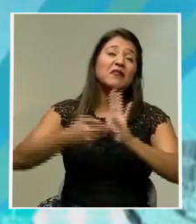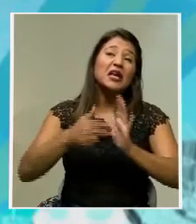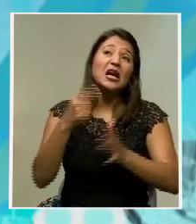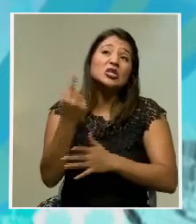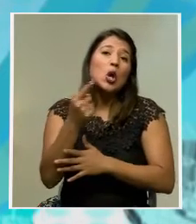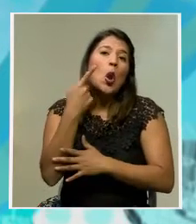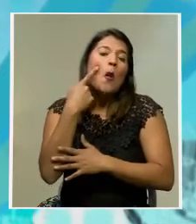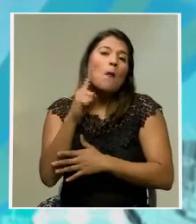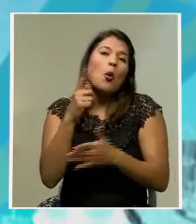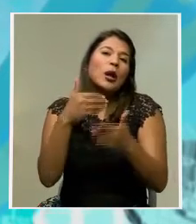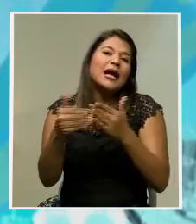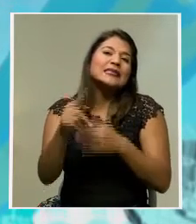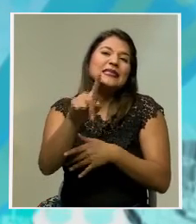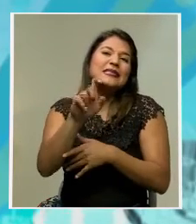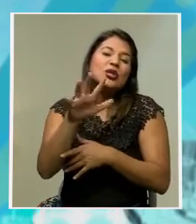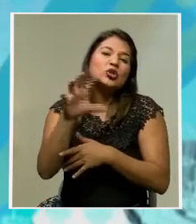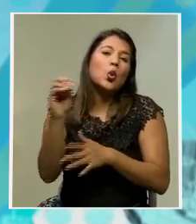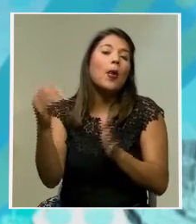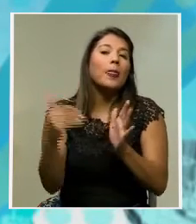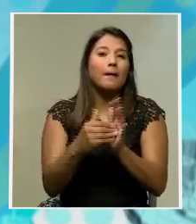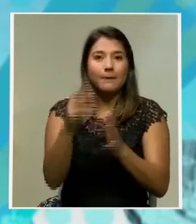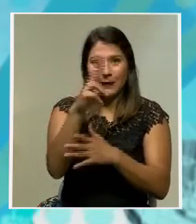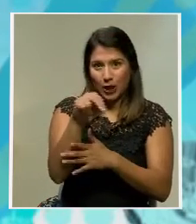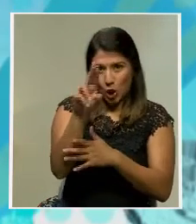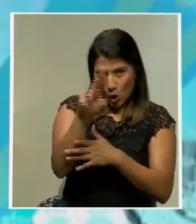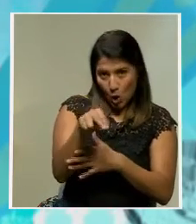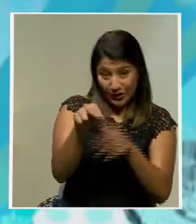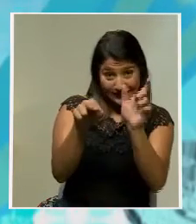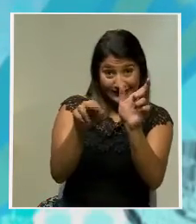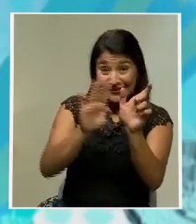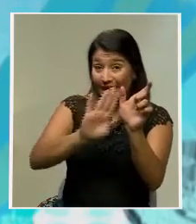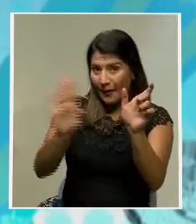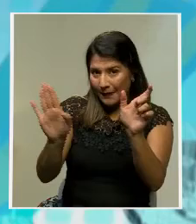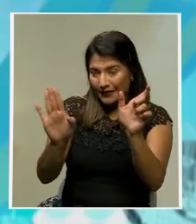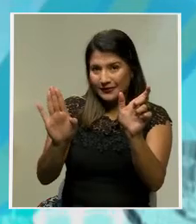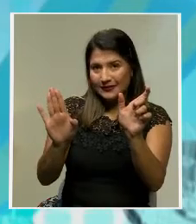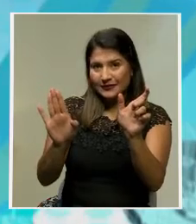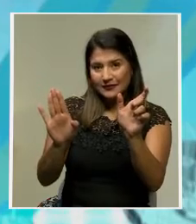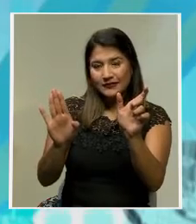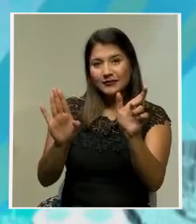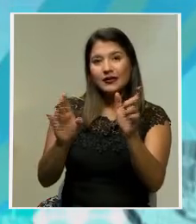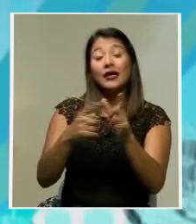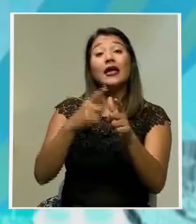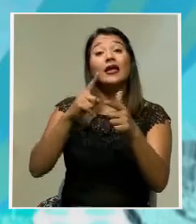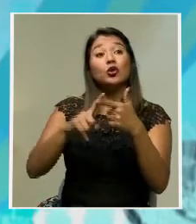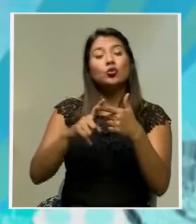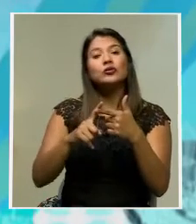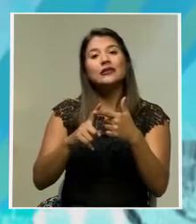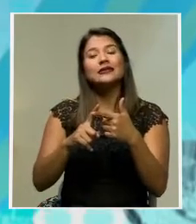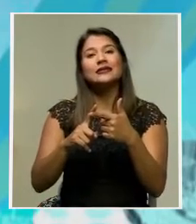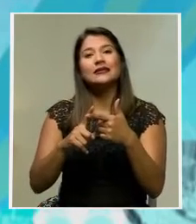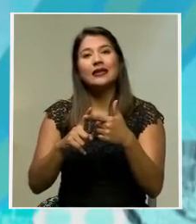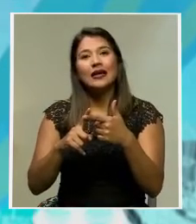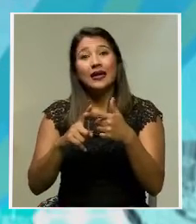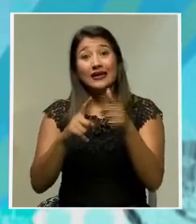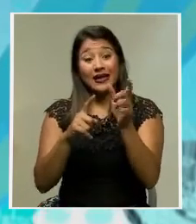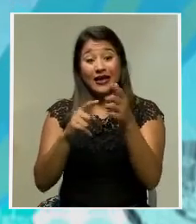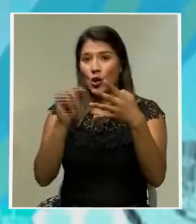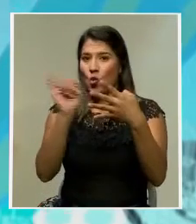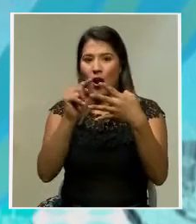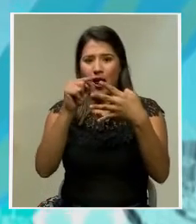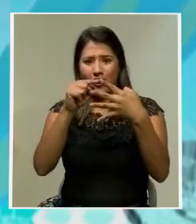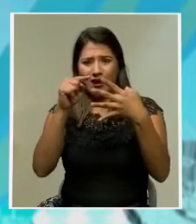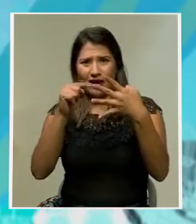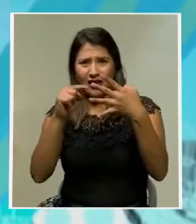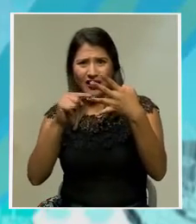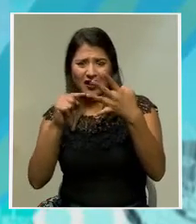a una exoneración de 842.000 colones, pero el resto usted va a empezar a pagar. Y entonces hace que quien